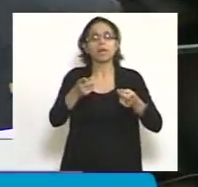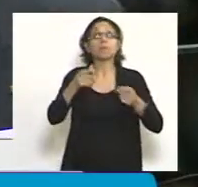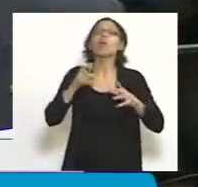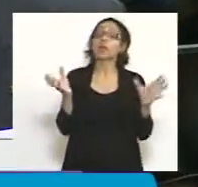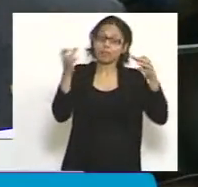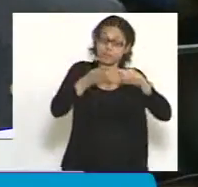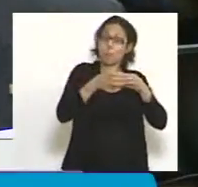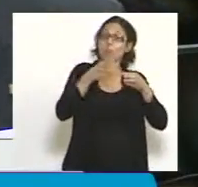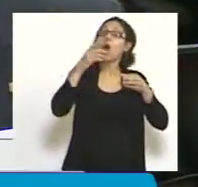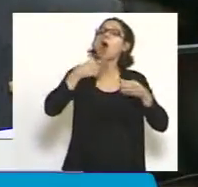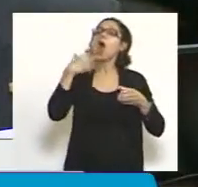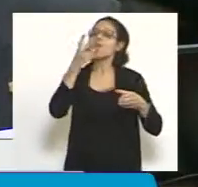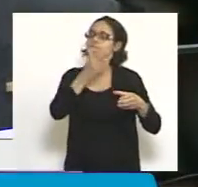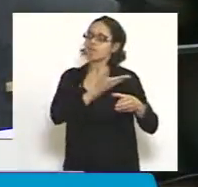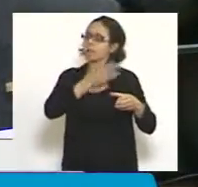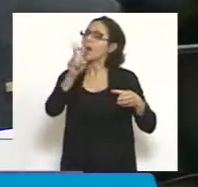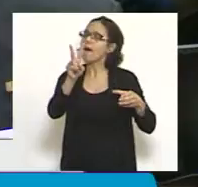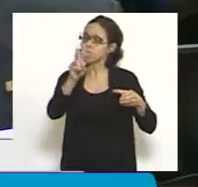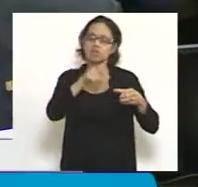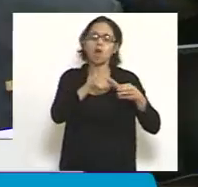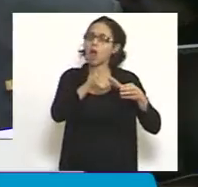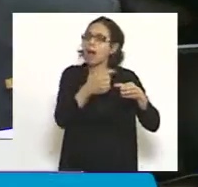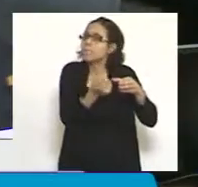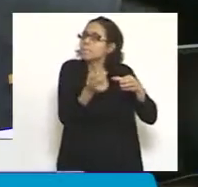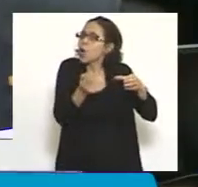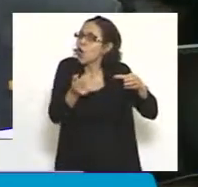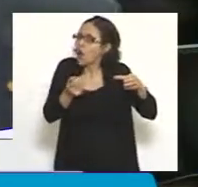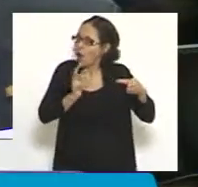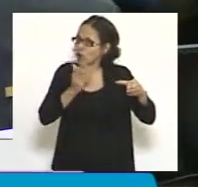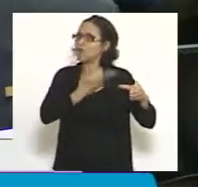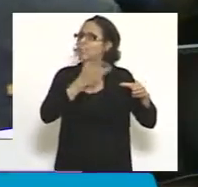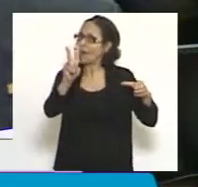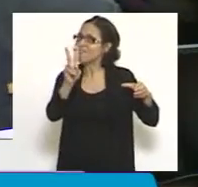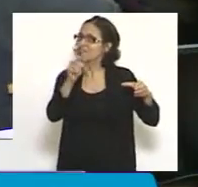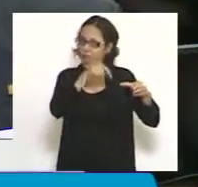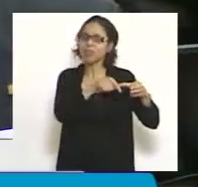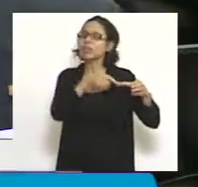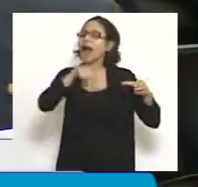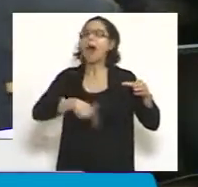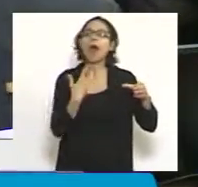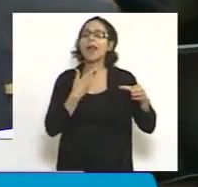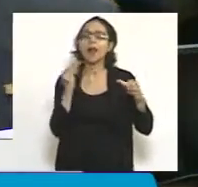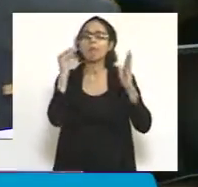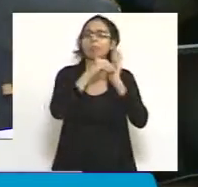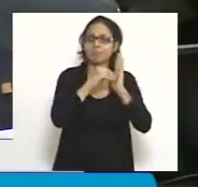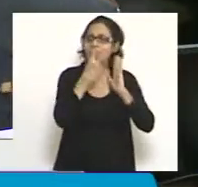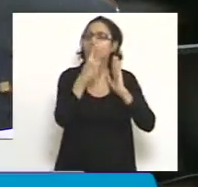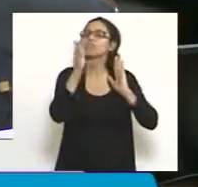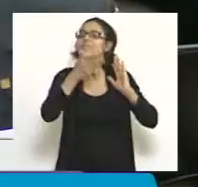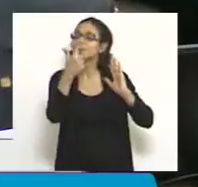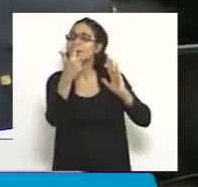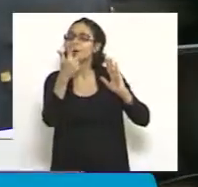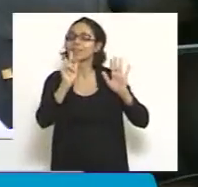tiene las 2/3 partes de los miembros del Consejo de la Magistratura y por eso está establecido que las 2/3